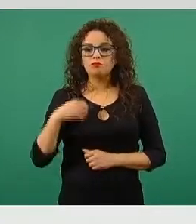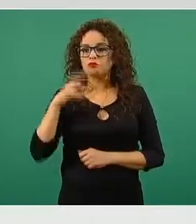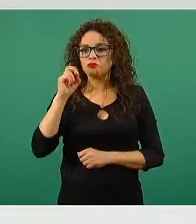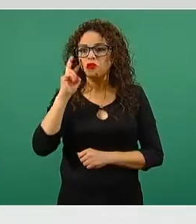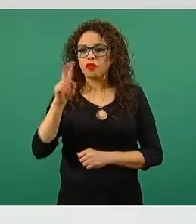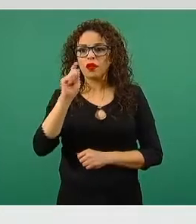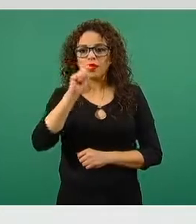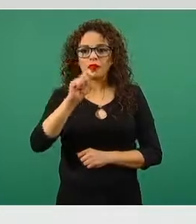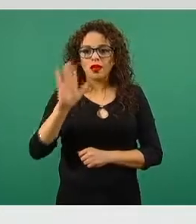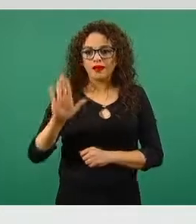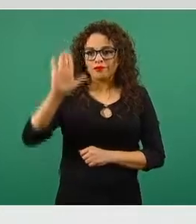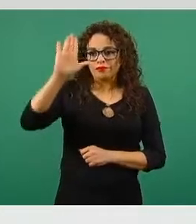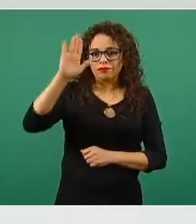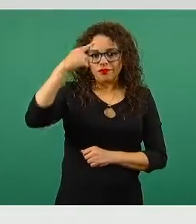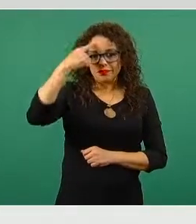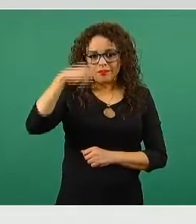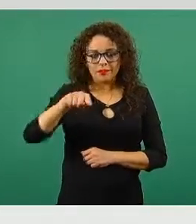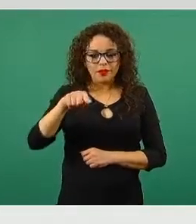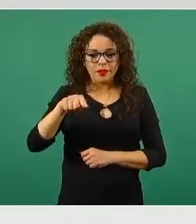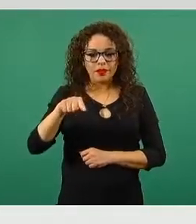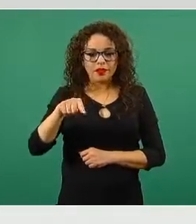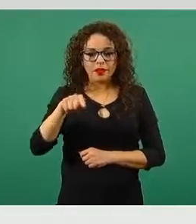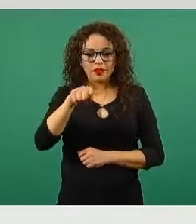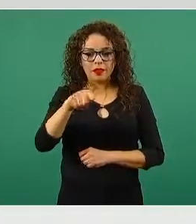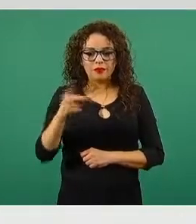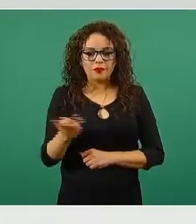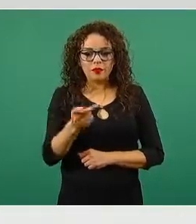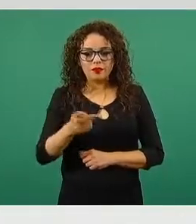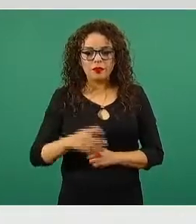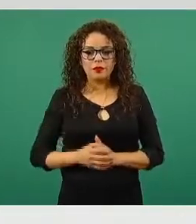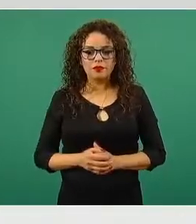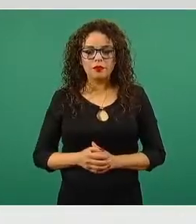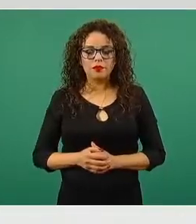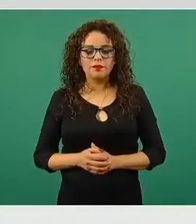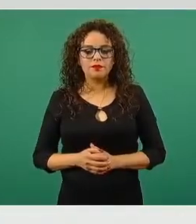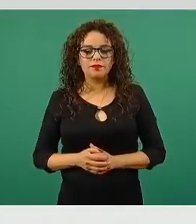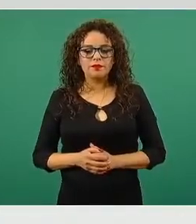manos levantadas. A ver, creo que sí.